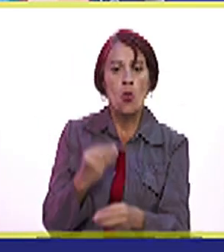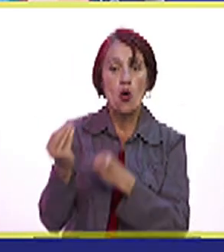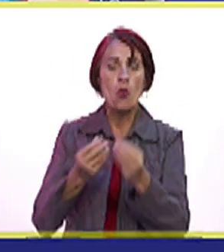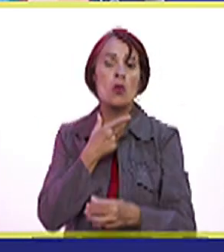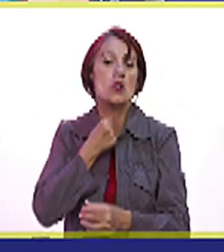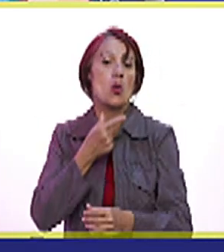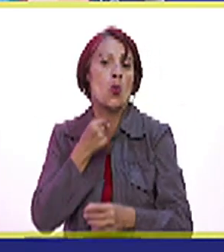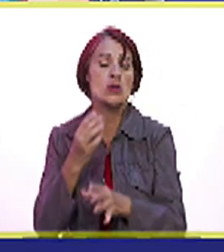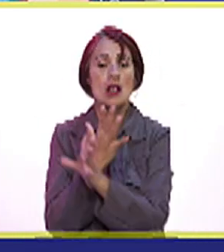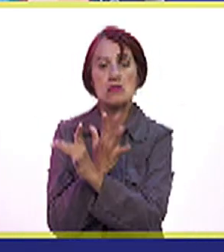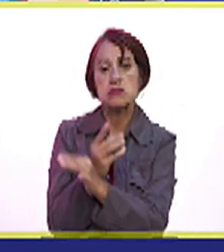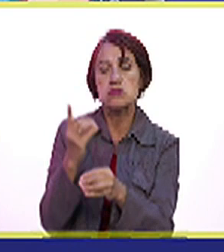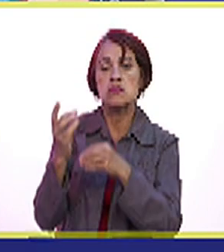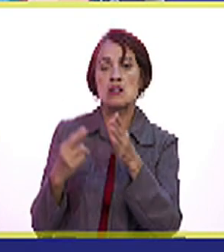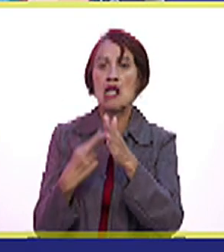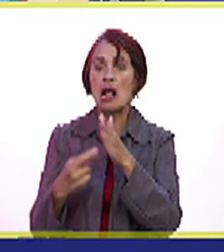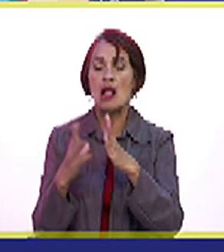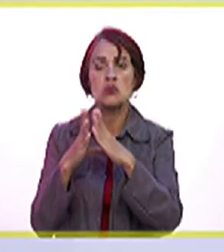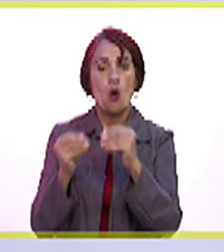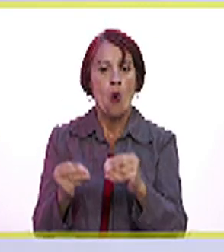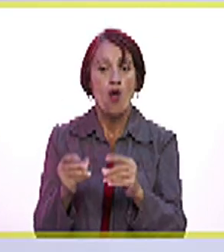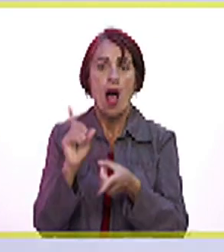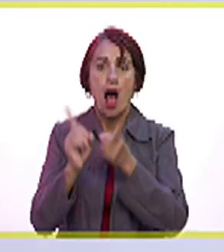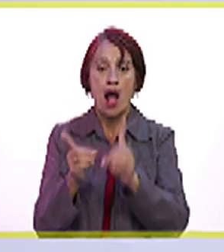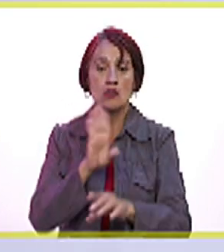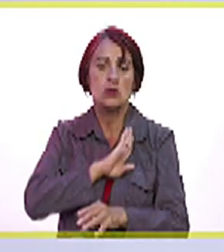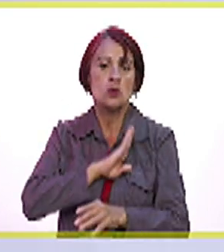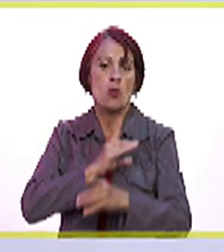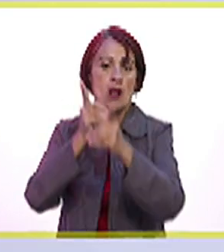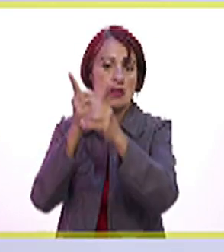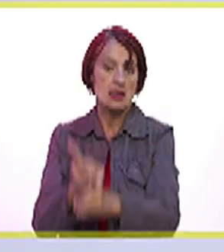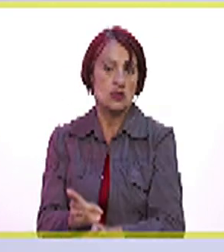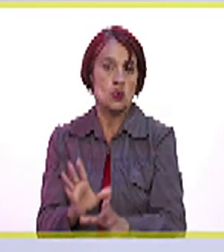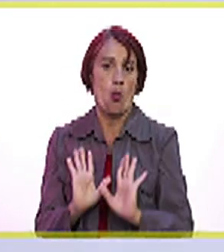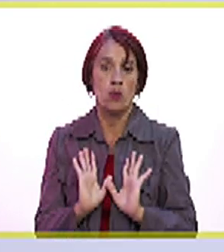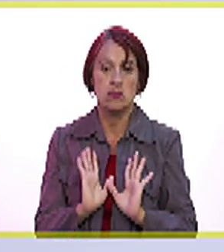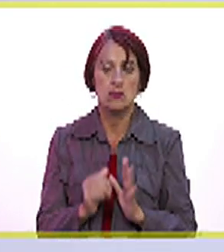recrearse. Recuerden que les comenté que es un acto voluntario.